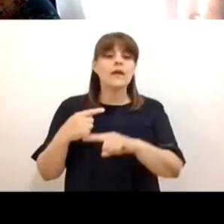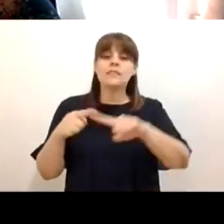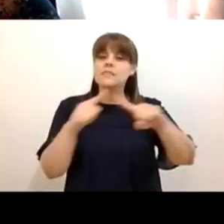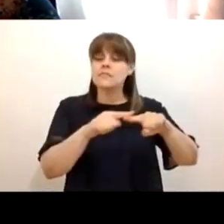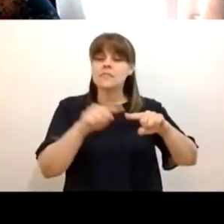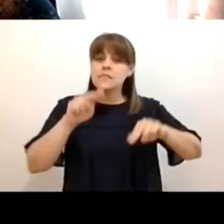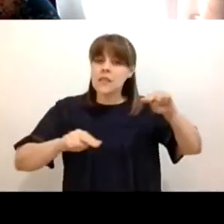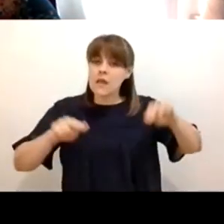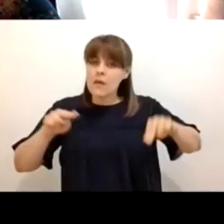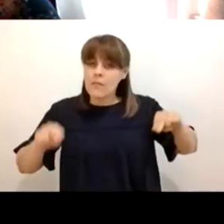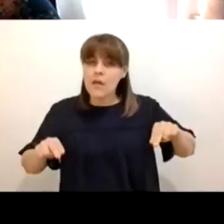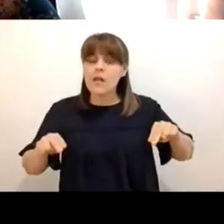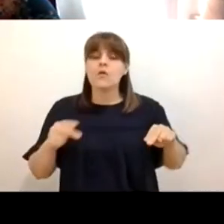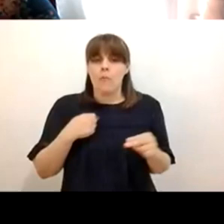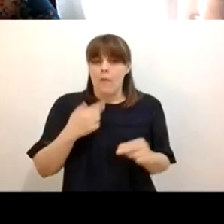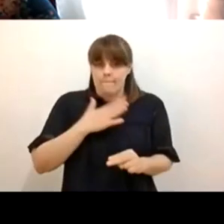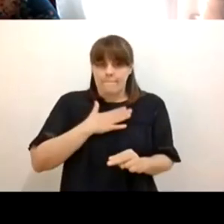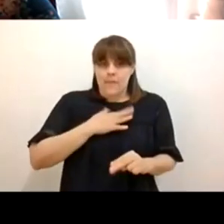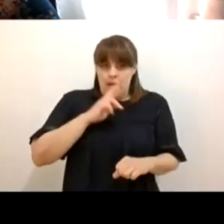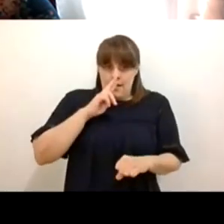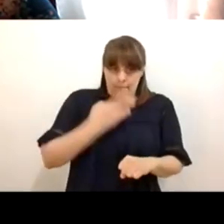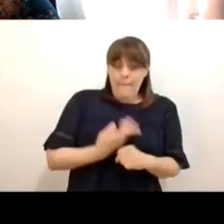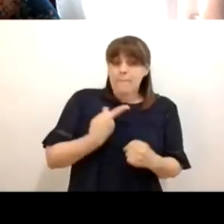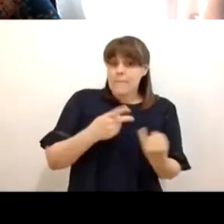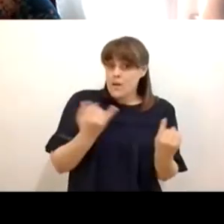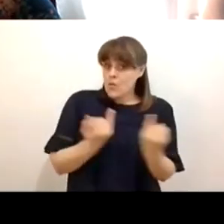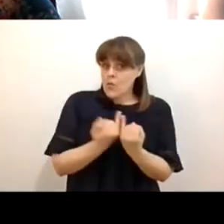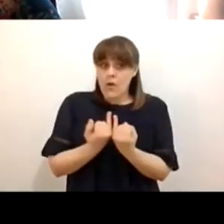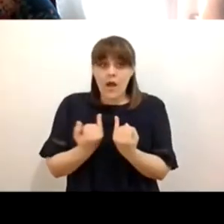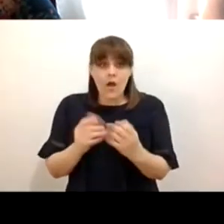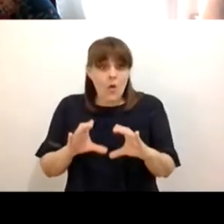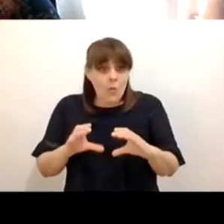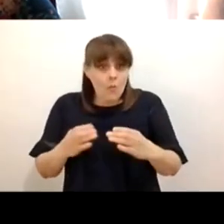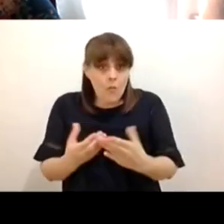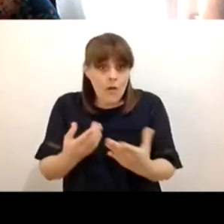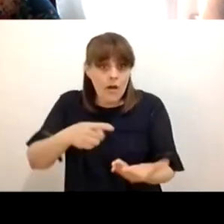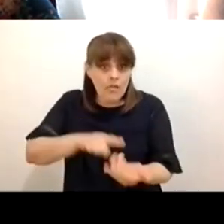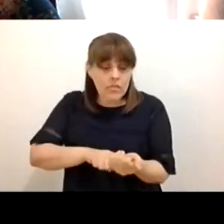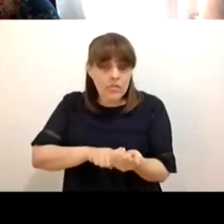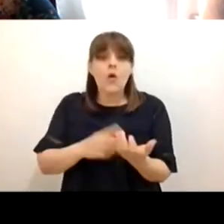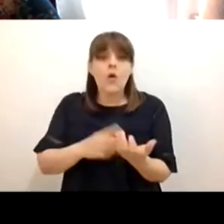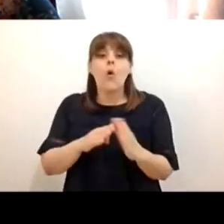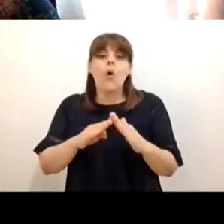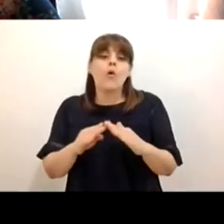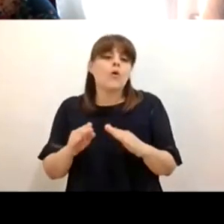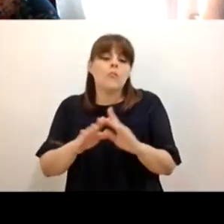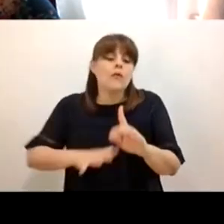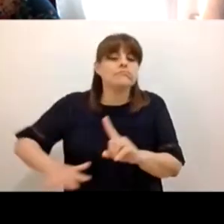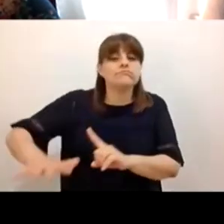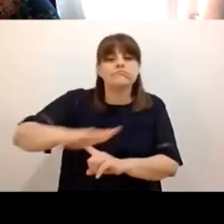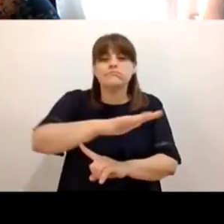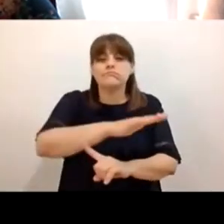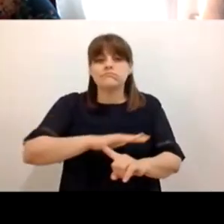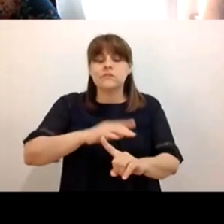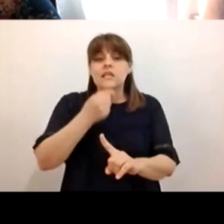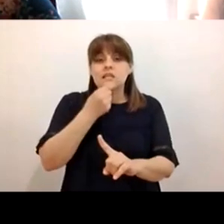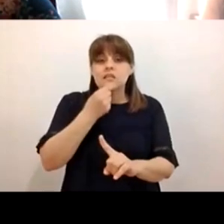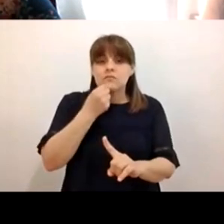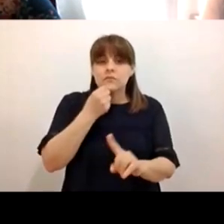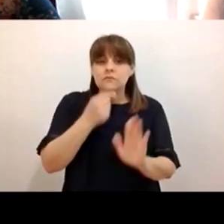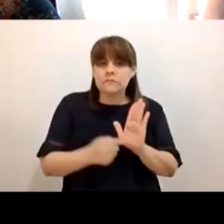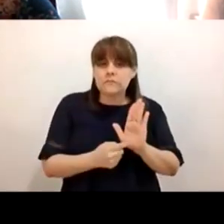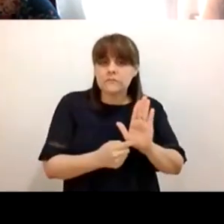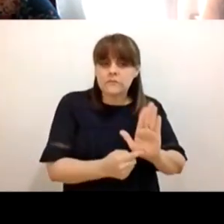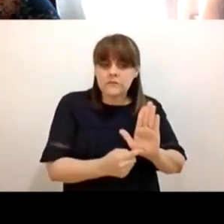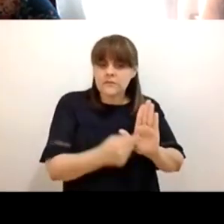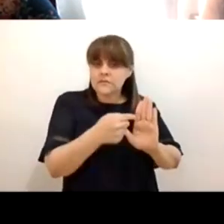también tiene el nivel comunitario también tiene el nivel estructural y los niños y las niñas están siendo reflejo de todo esto porque todos esos espacios